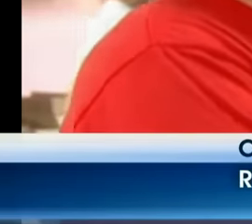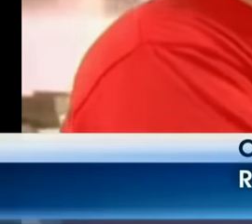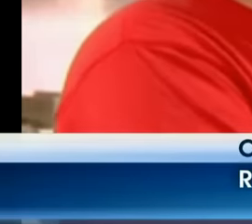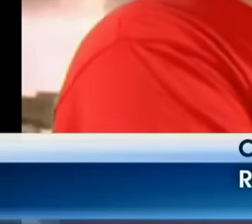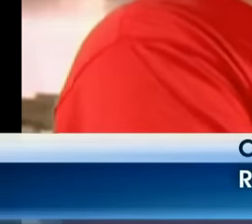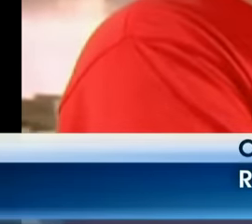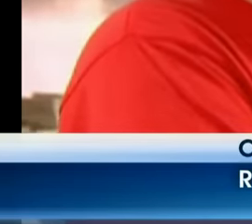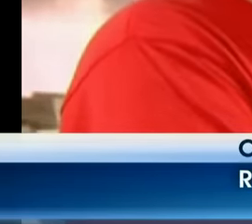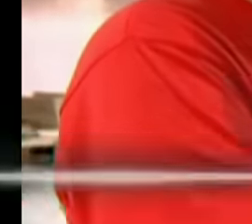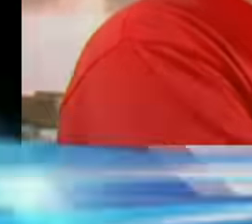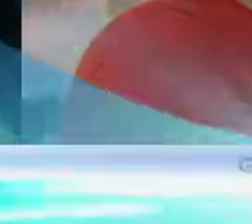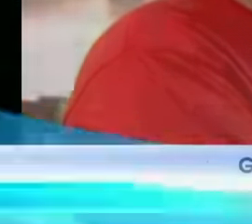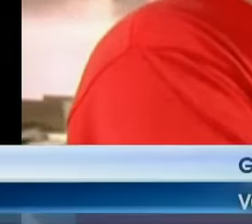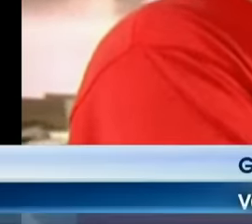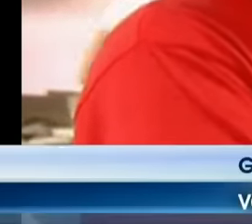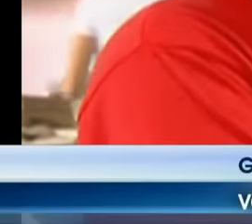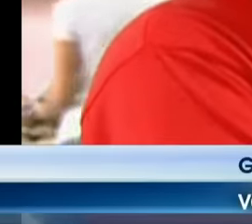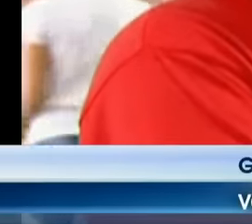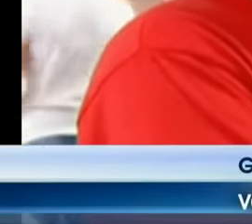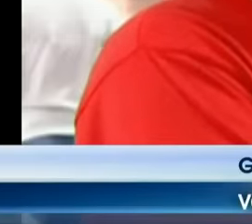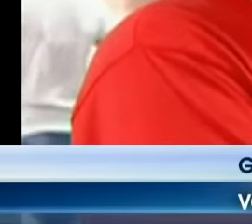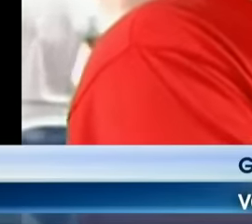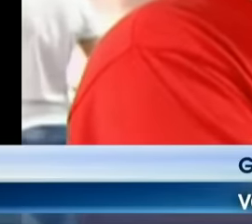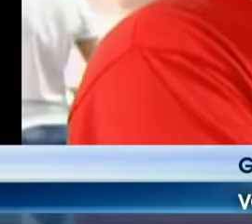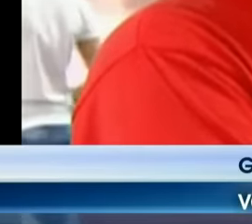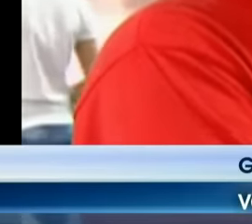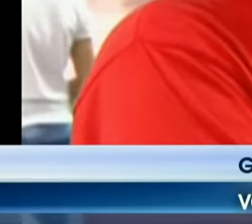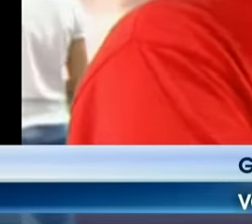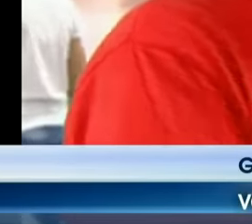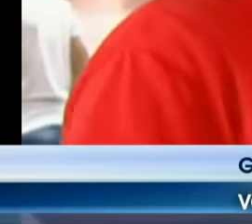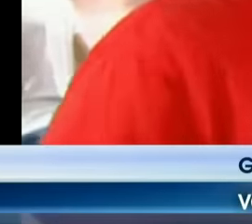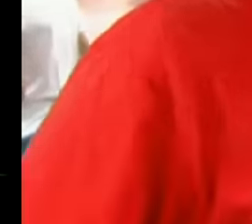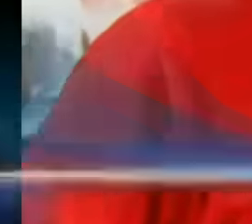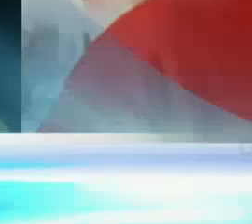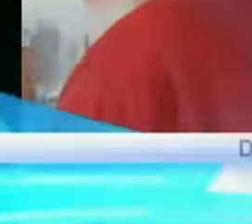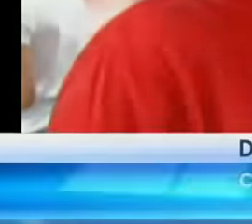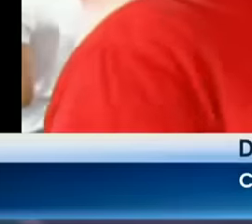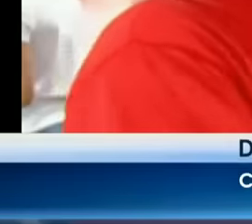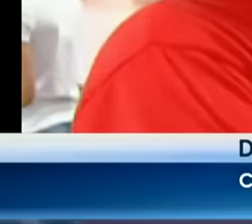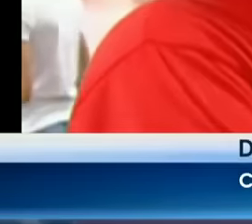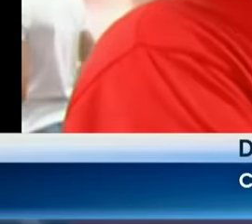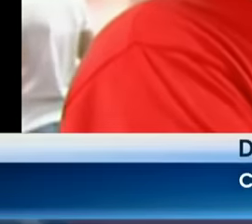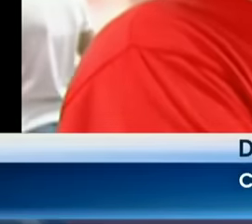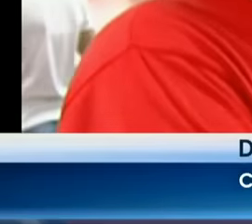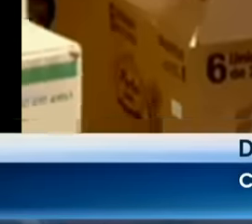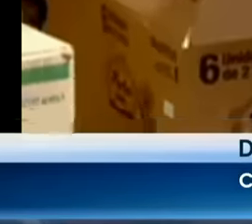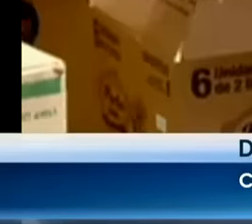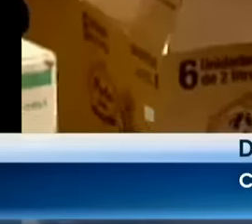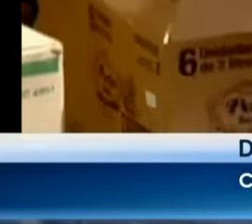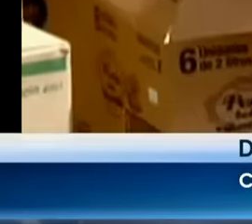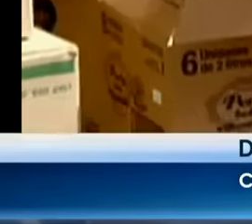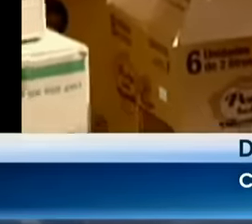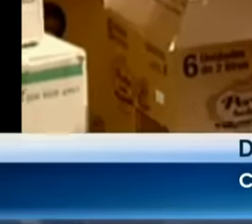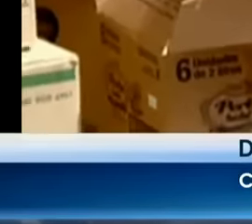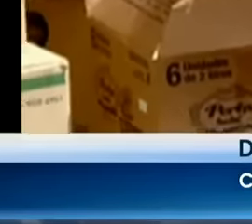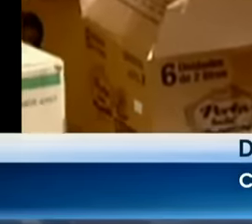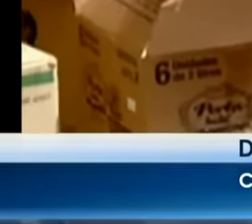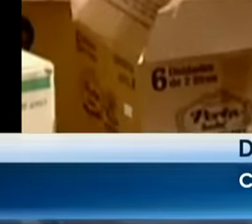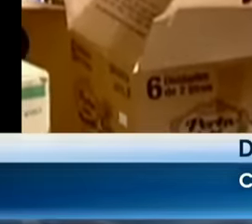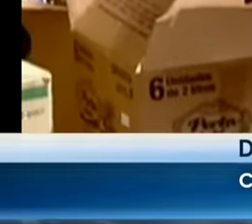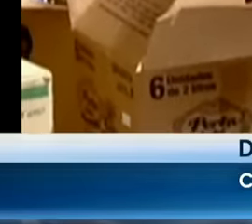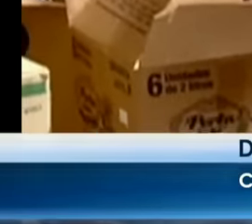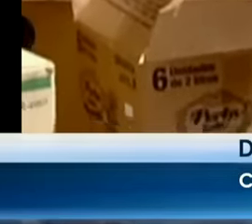incluso en etapas estudiantiles, en la universidad, en el colegio, y por ejemplo estudian de tarde, vienen a ofrecer la mañana. María Isabel Piñeiro